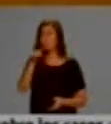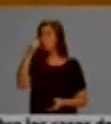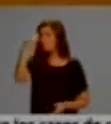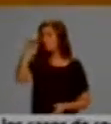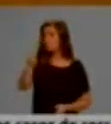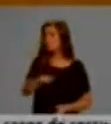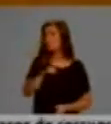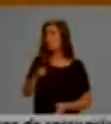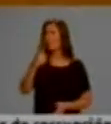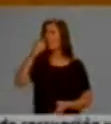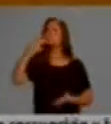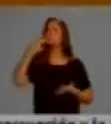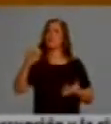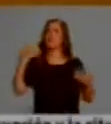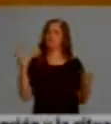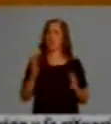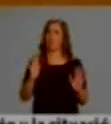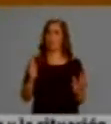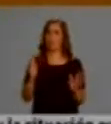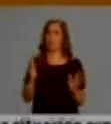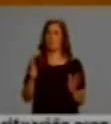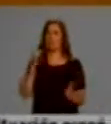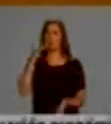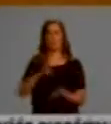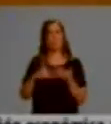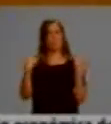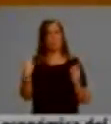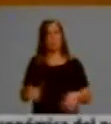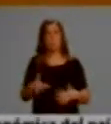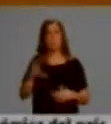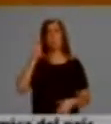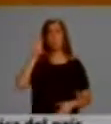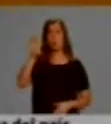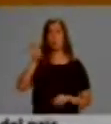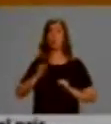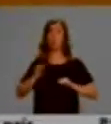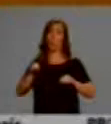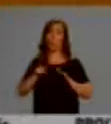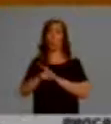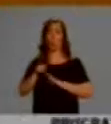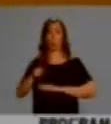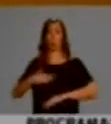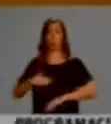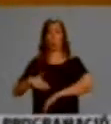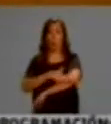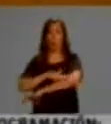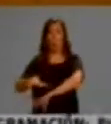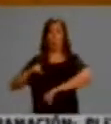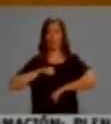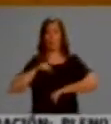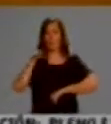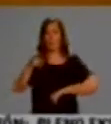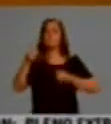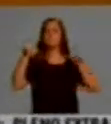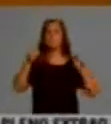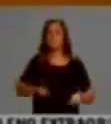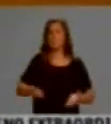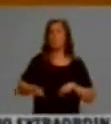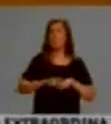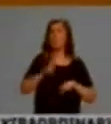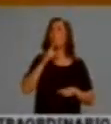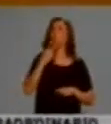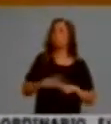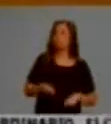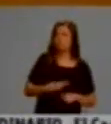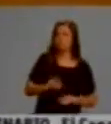consciente de la gravedad de la crisis por la que atraviesa el país que usted gobierna, que es una crisis económica y